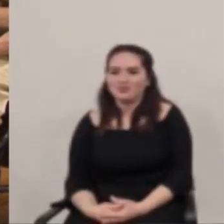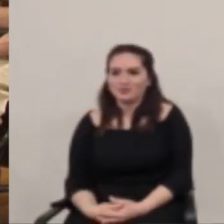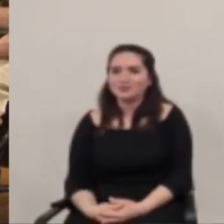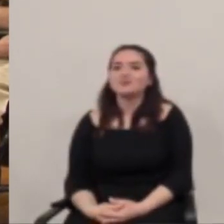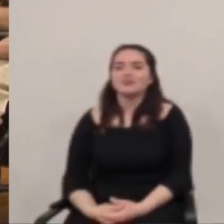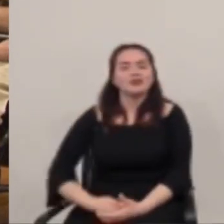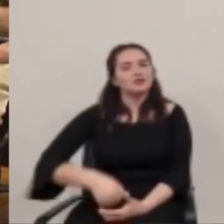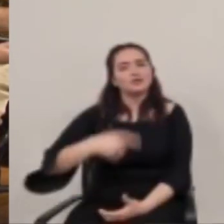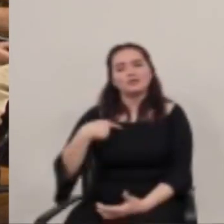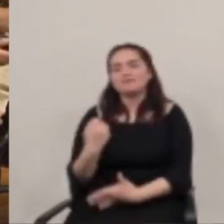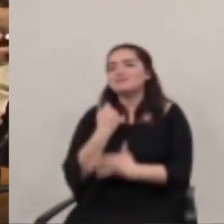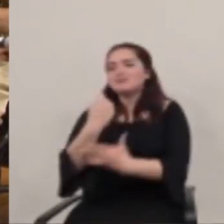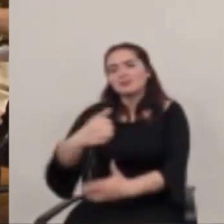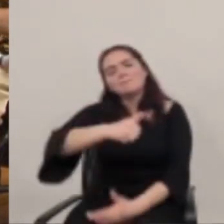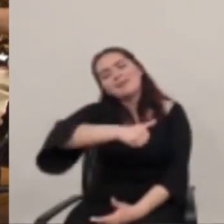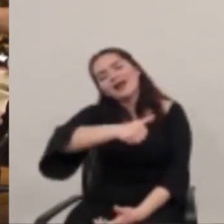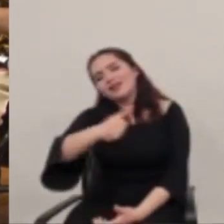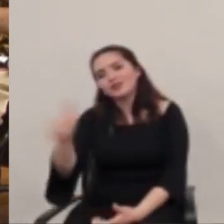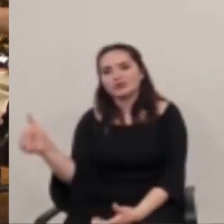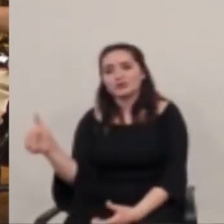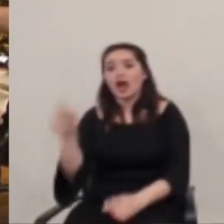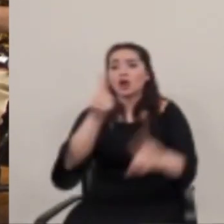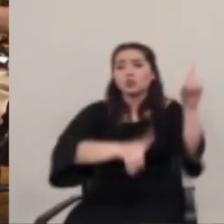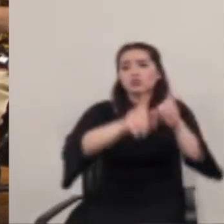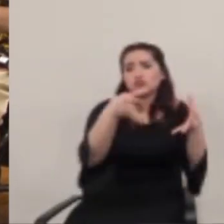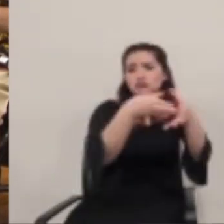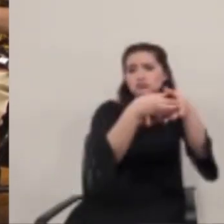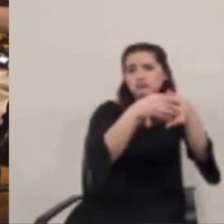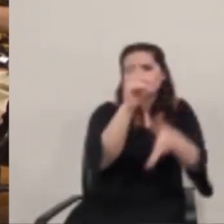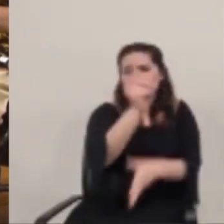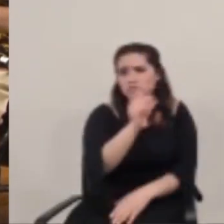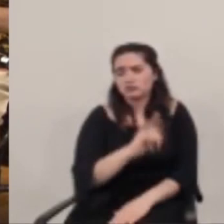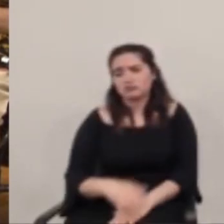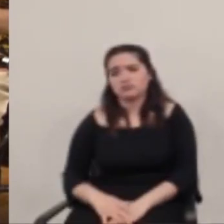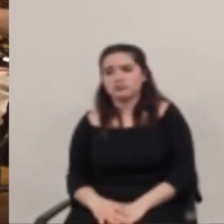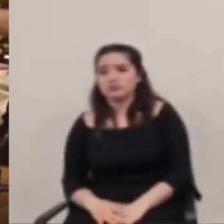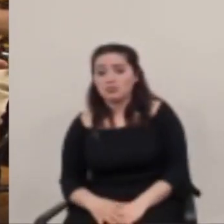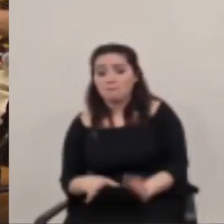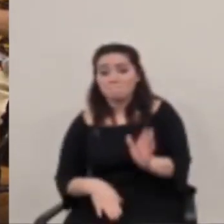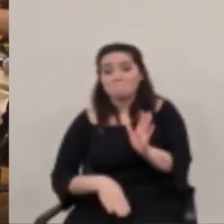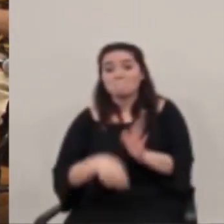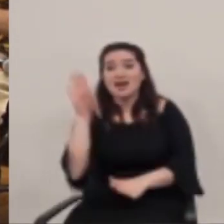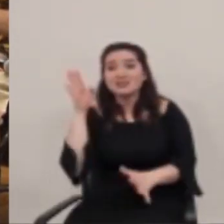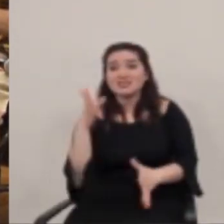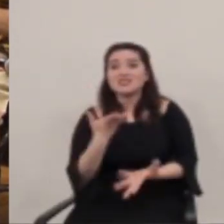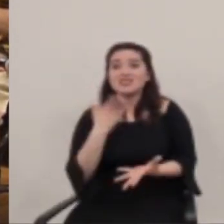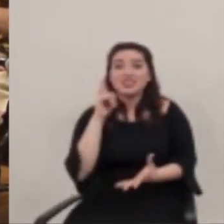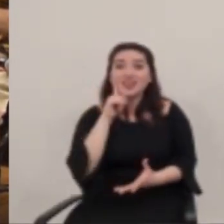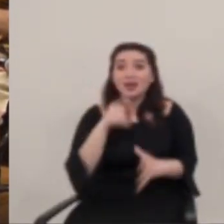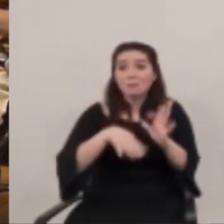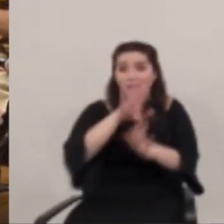Para todos, no para algunos. A mayor privilegio, mayor deber, decía mi abuelita.